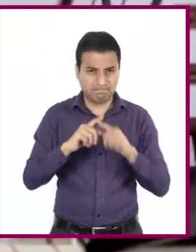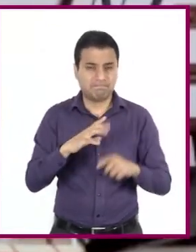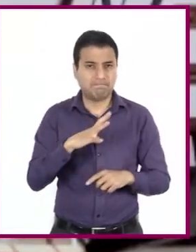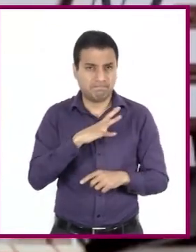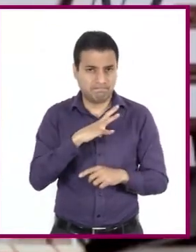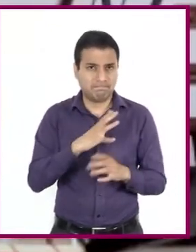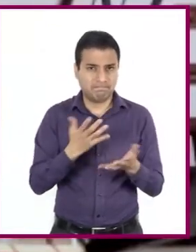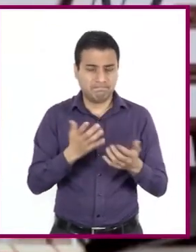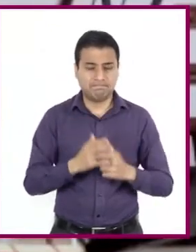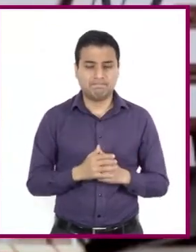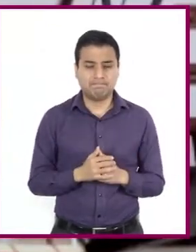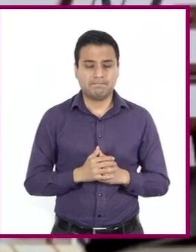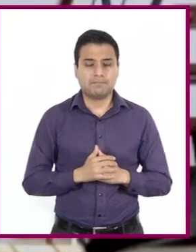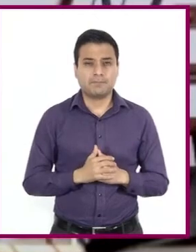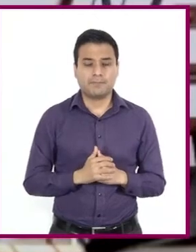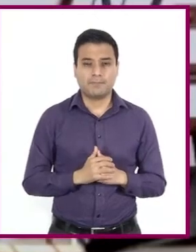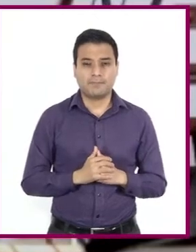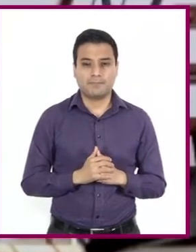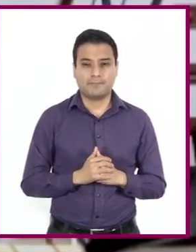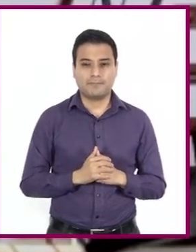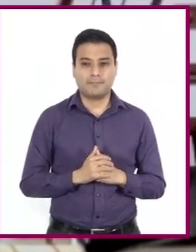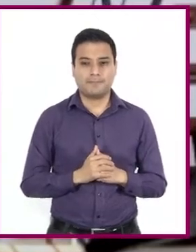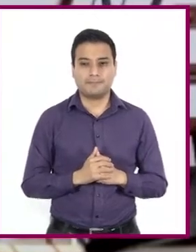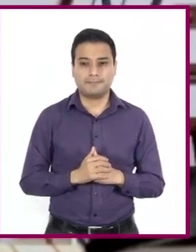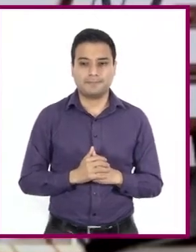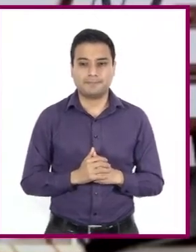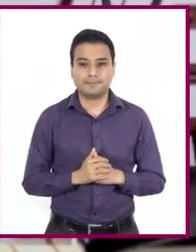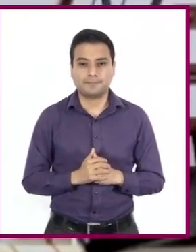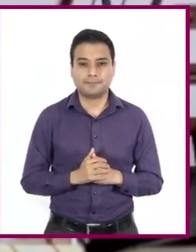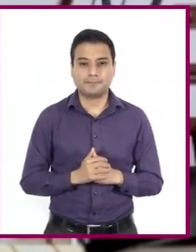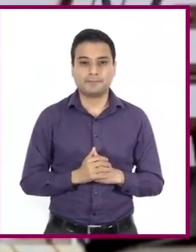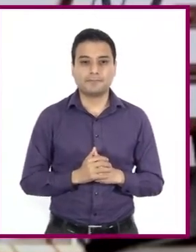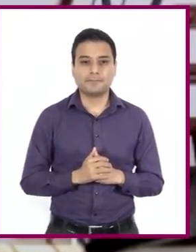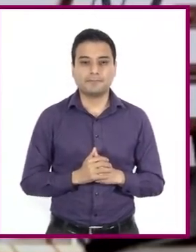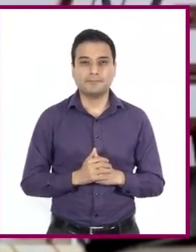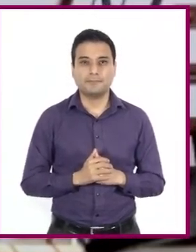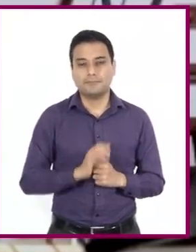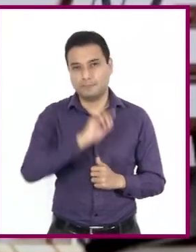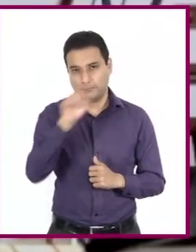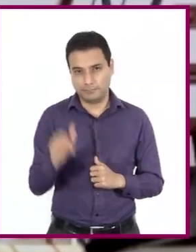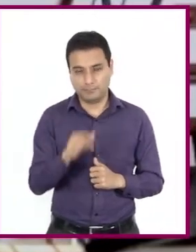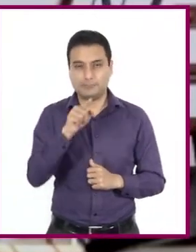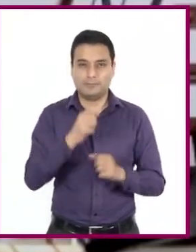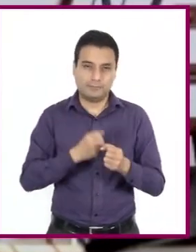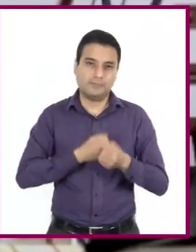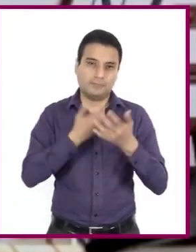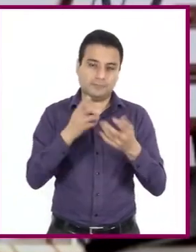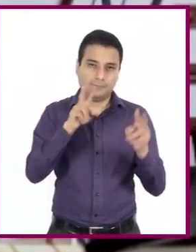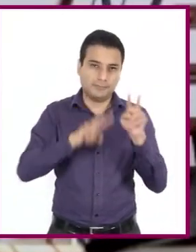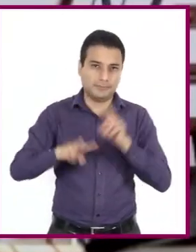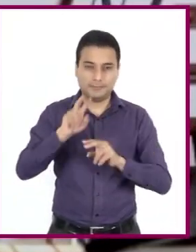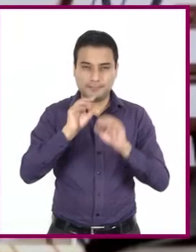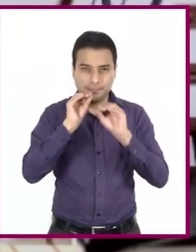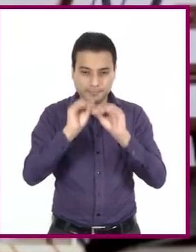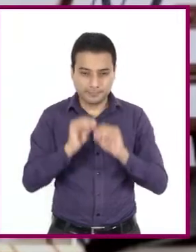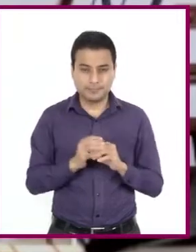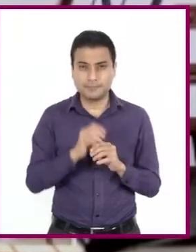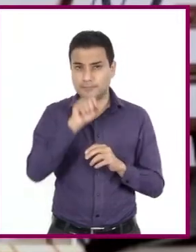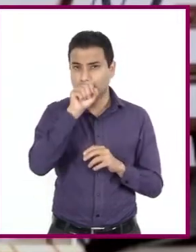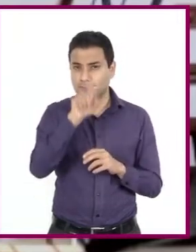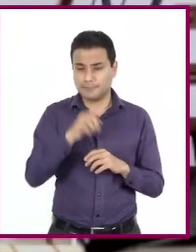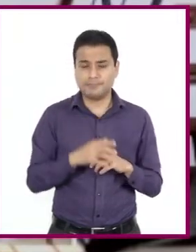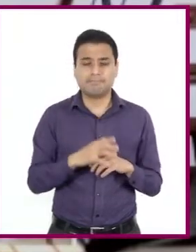de esas, perdón, familias tipográficas, para la creación de estos poemas digitales. Pero también tenemos